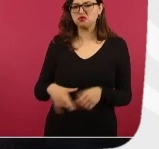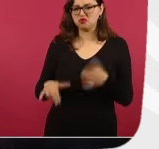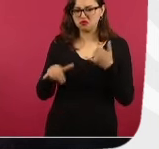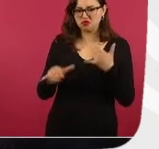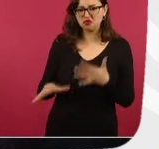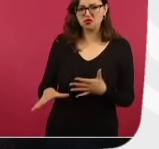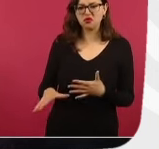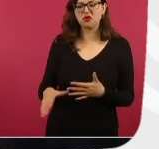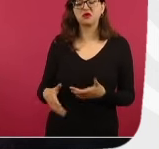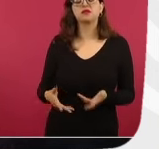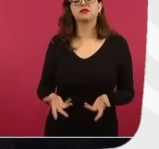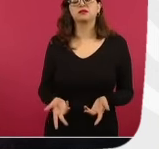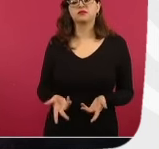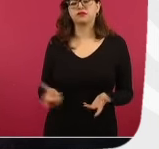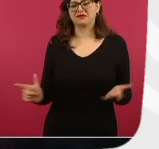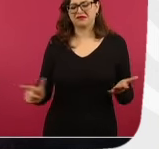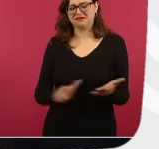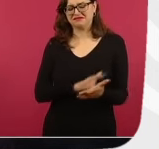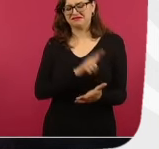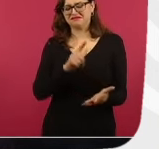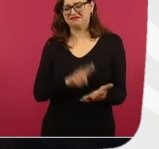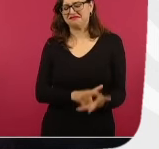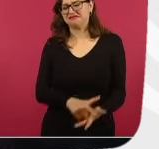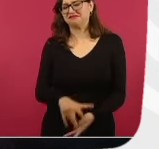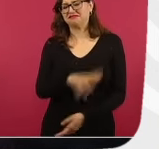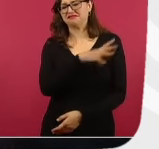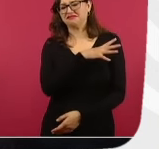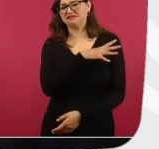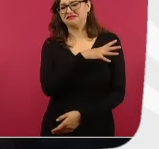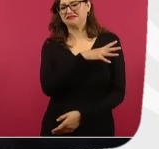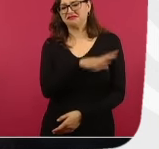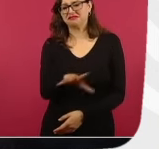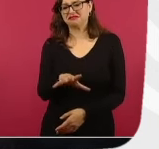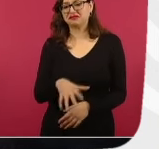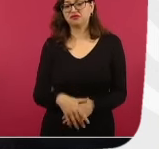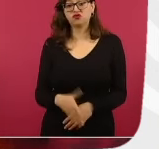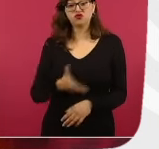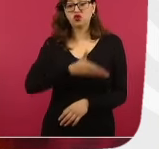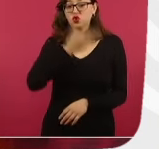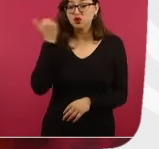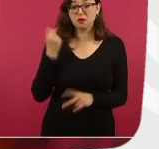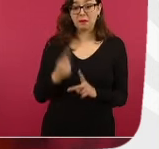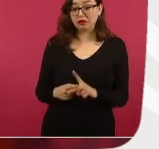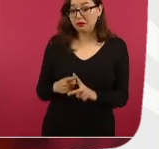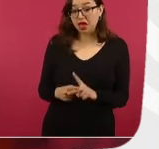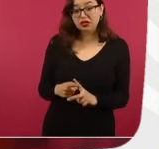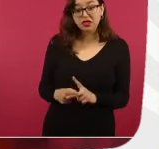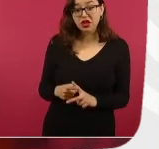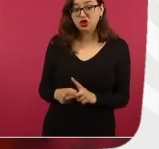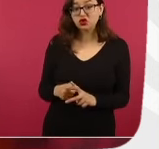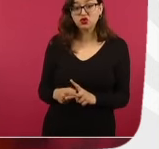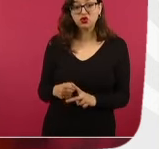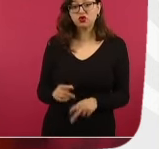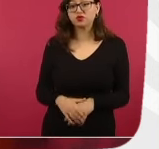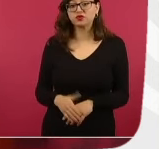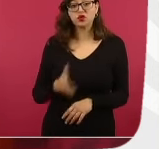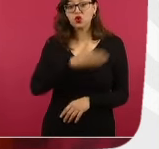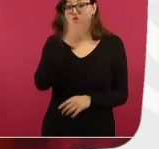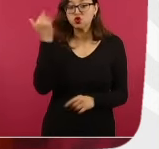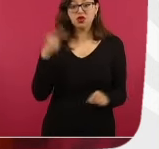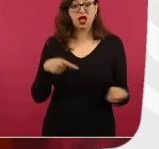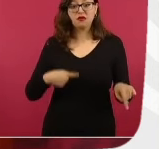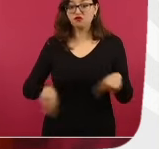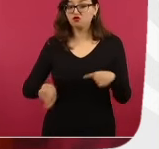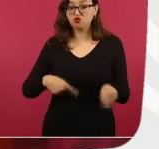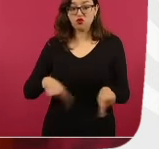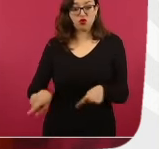desprecia a la ley no sabe aritmética elemental ni tirar penal